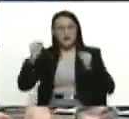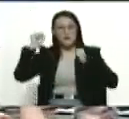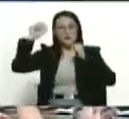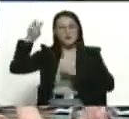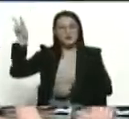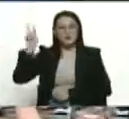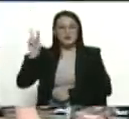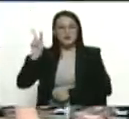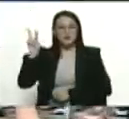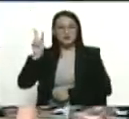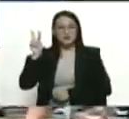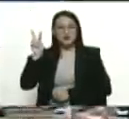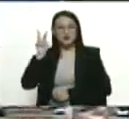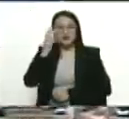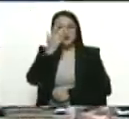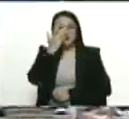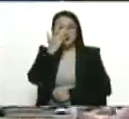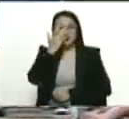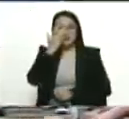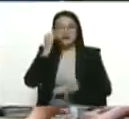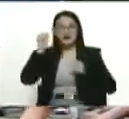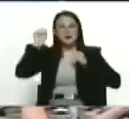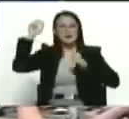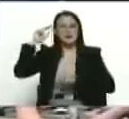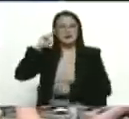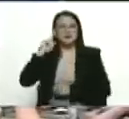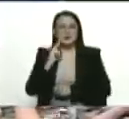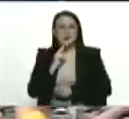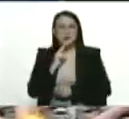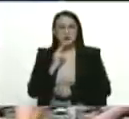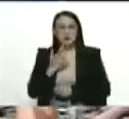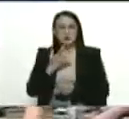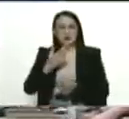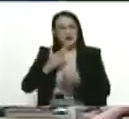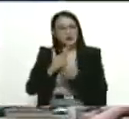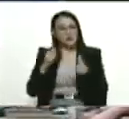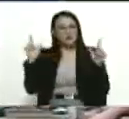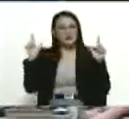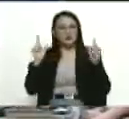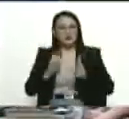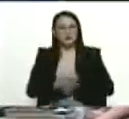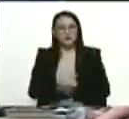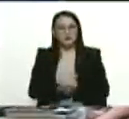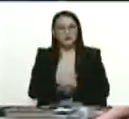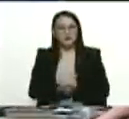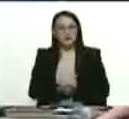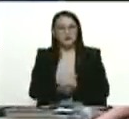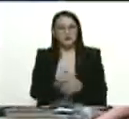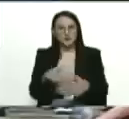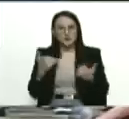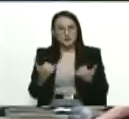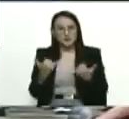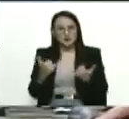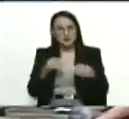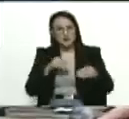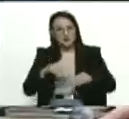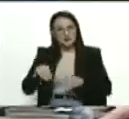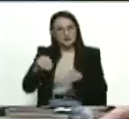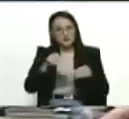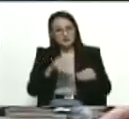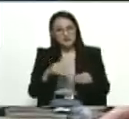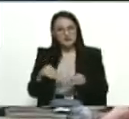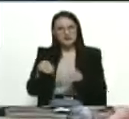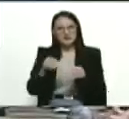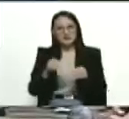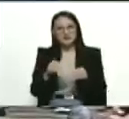Venezuela! ¡Que viva Simón Bolívar, nuestro libertador! Bueno, y desde aquí, de las tierras mirandinas, las